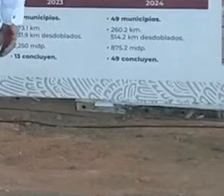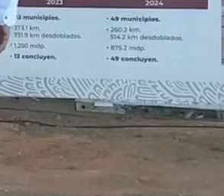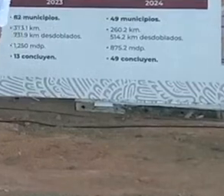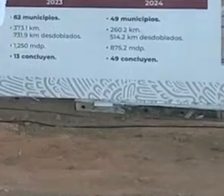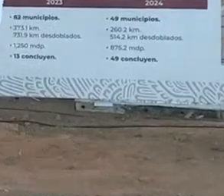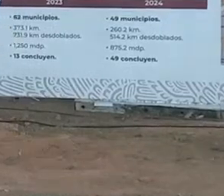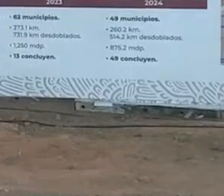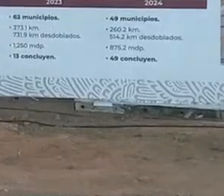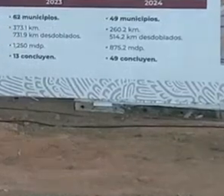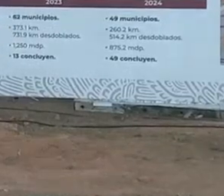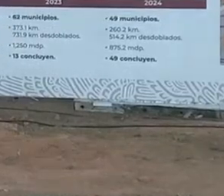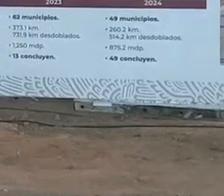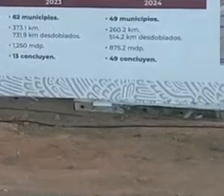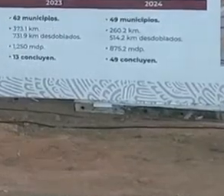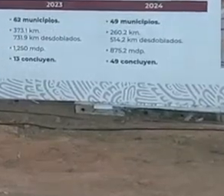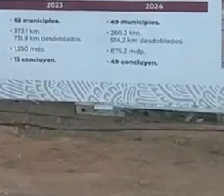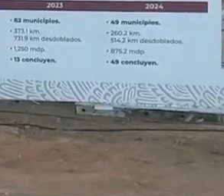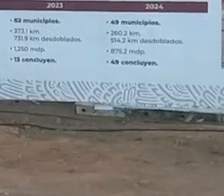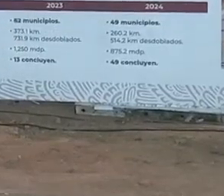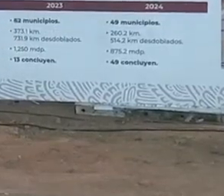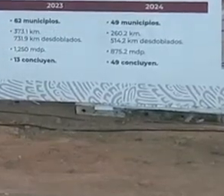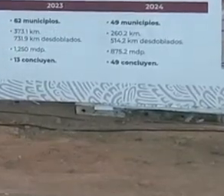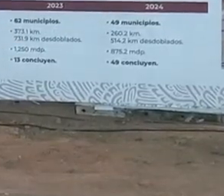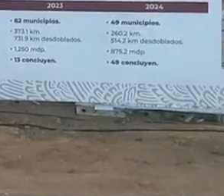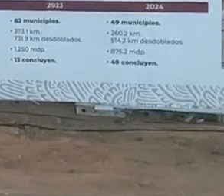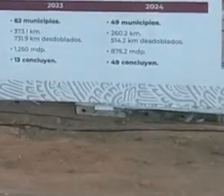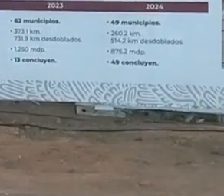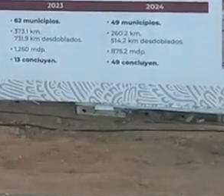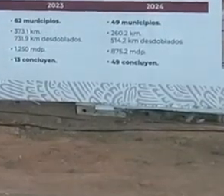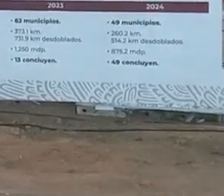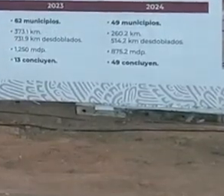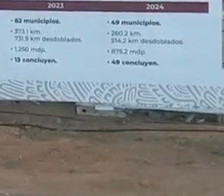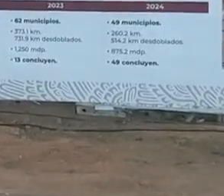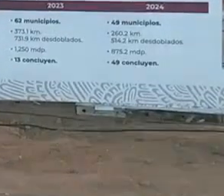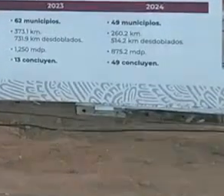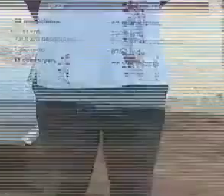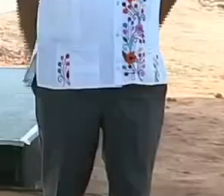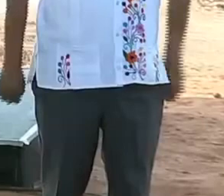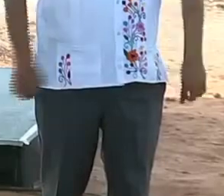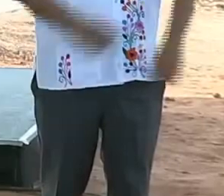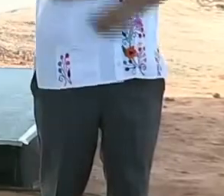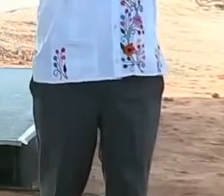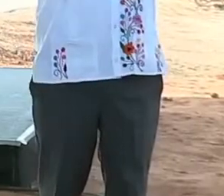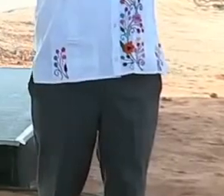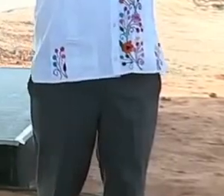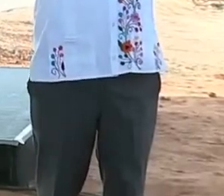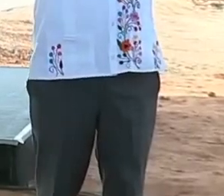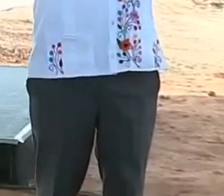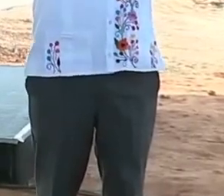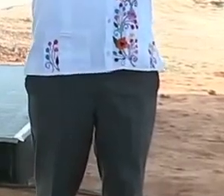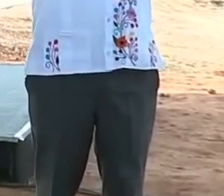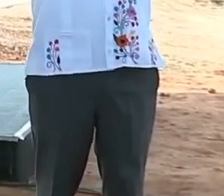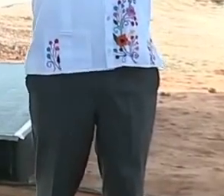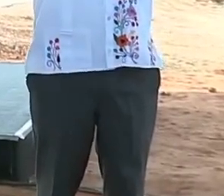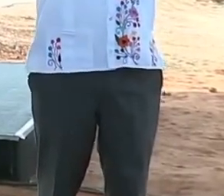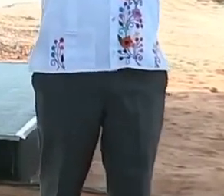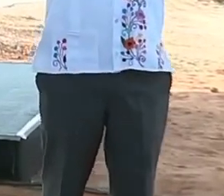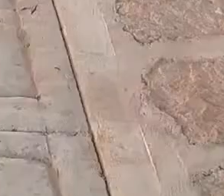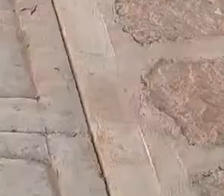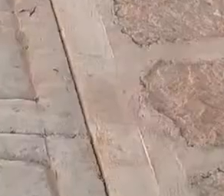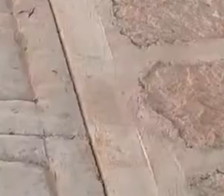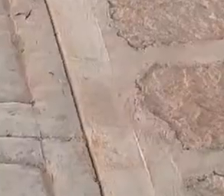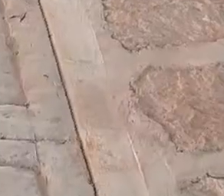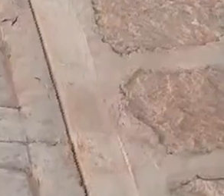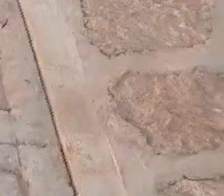un momento adecuado, señor presidente, para retomar un poco, hablar de todo el programa de pavimentación a